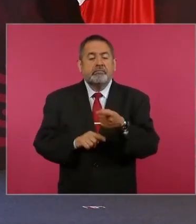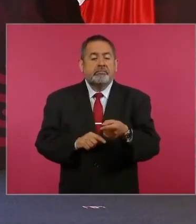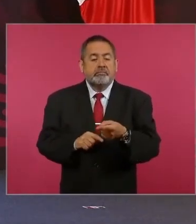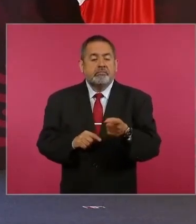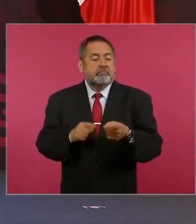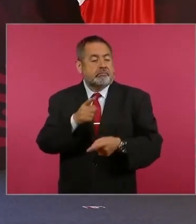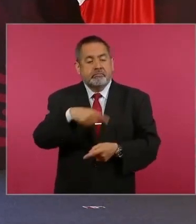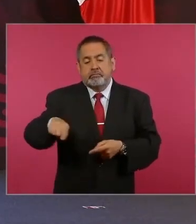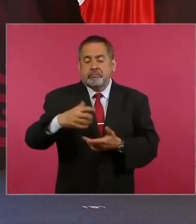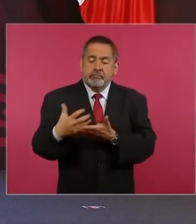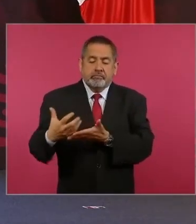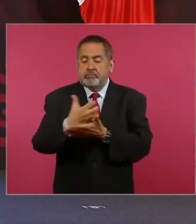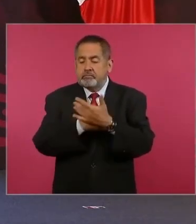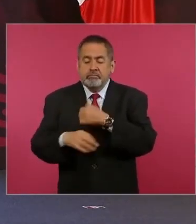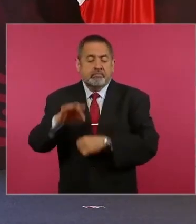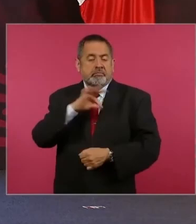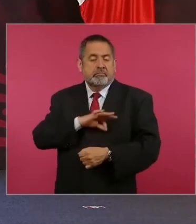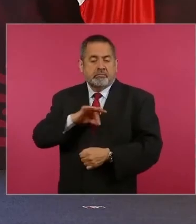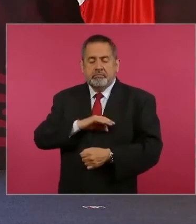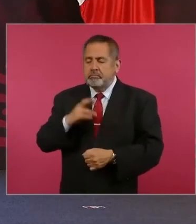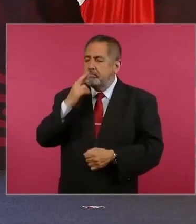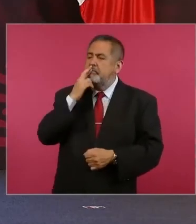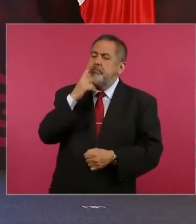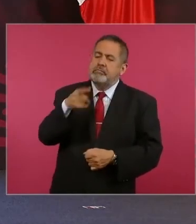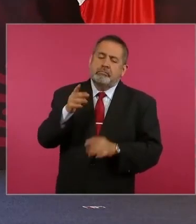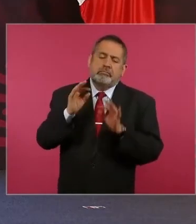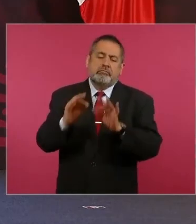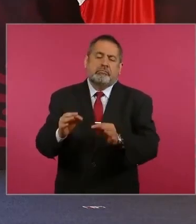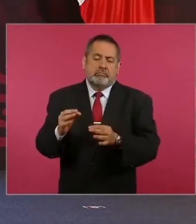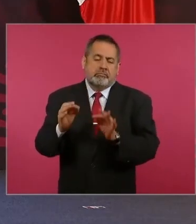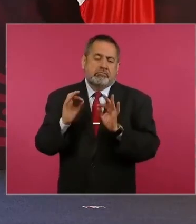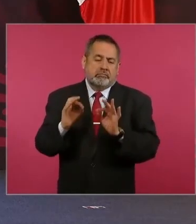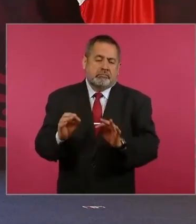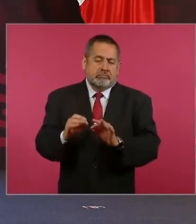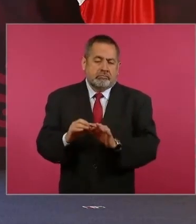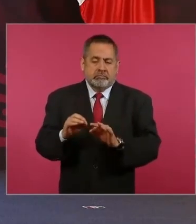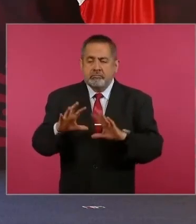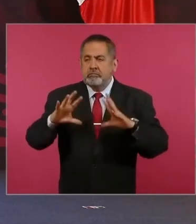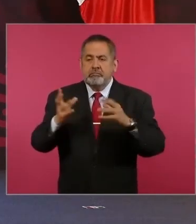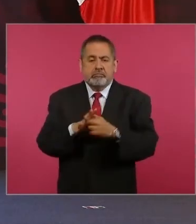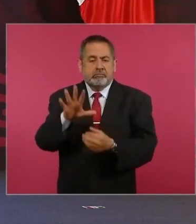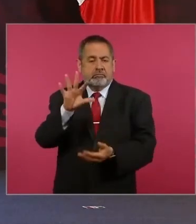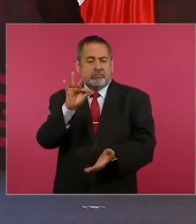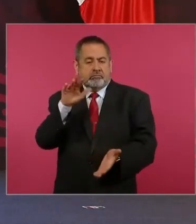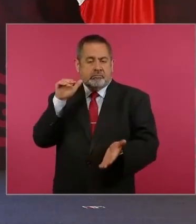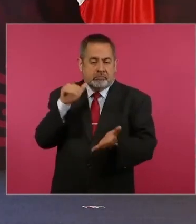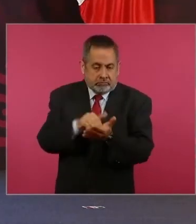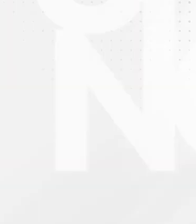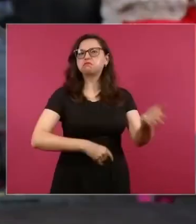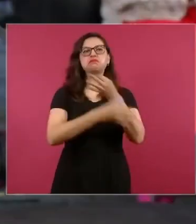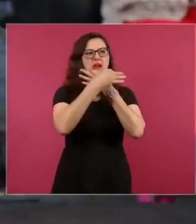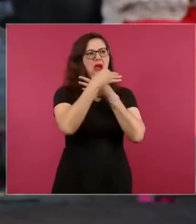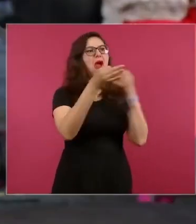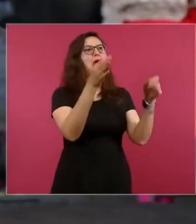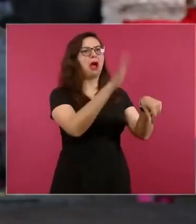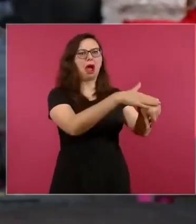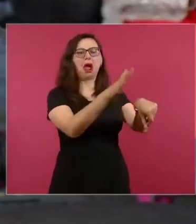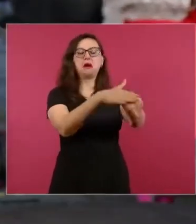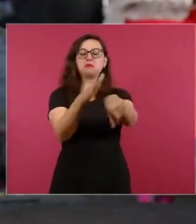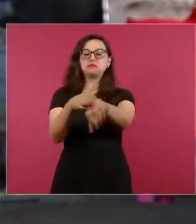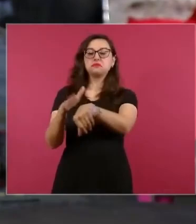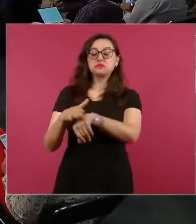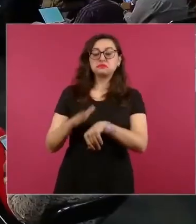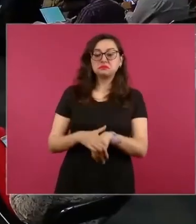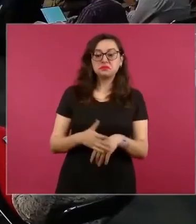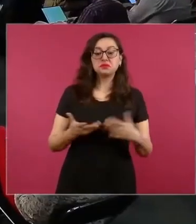se tenga ya un ahorro de 40,000 millones de pesos. La reforma que se propone.